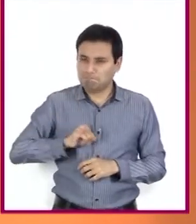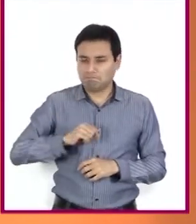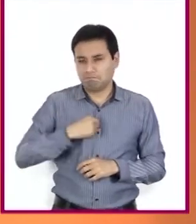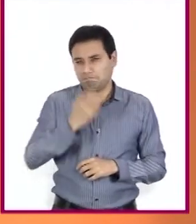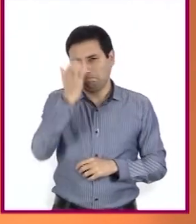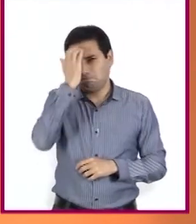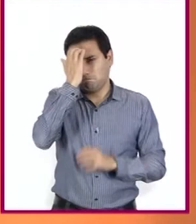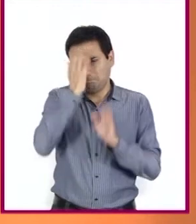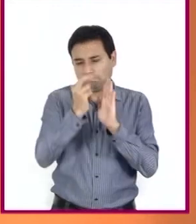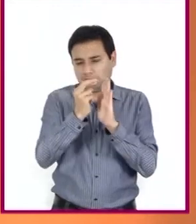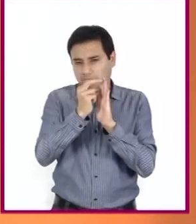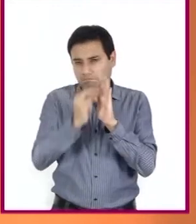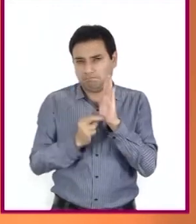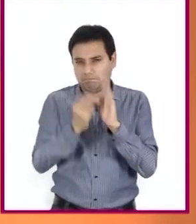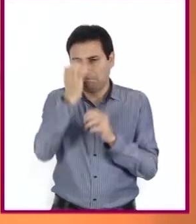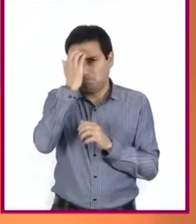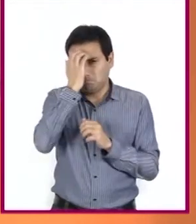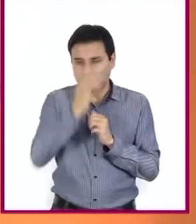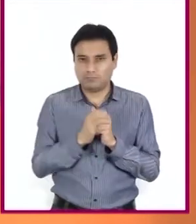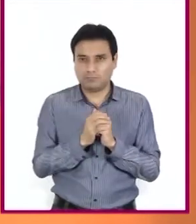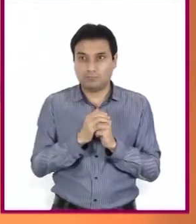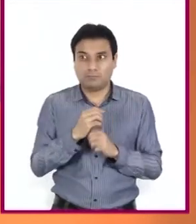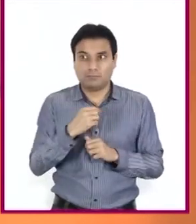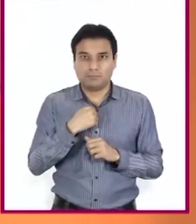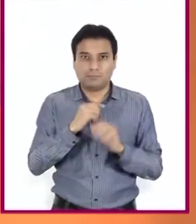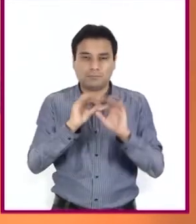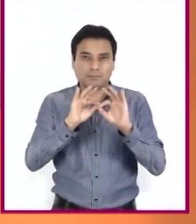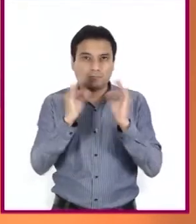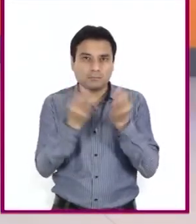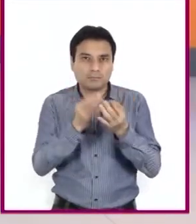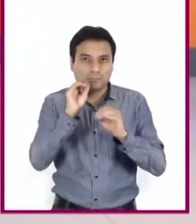expresión algebraica, pero no tengo las figuras.